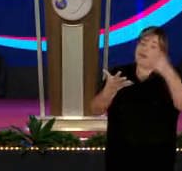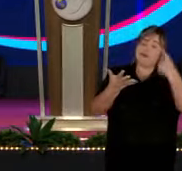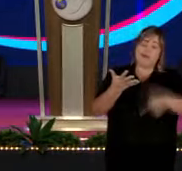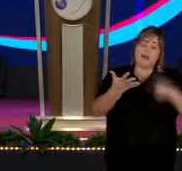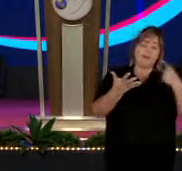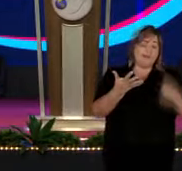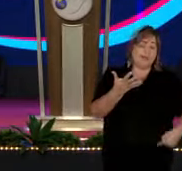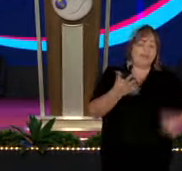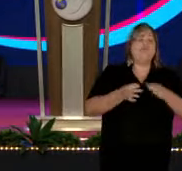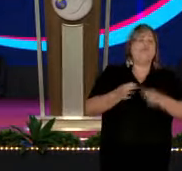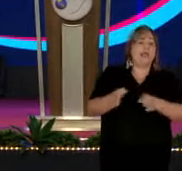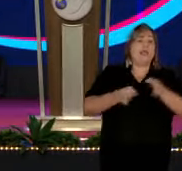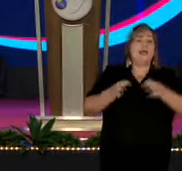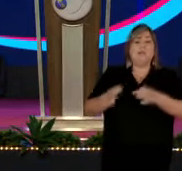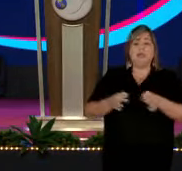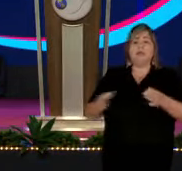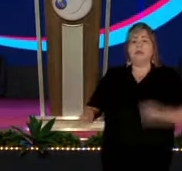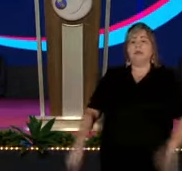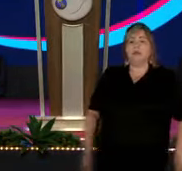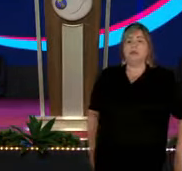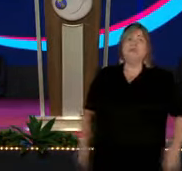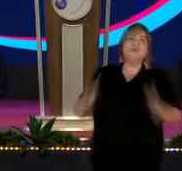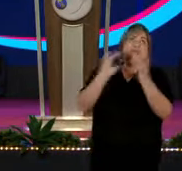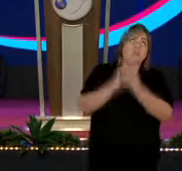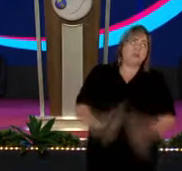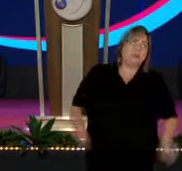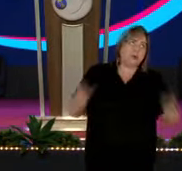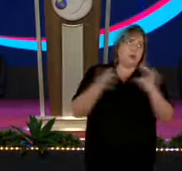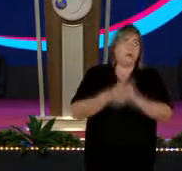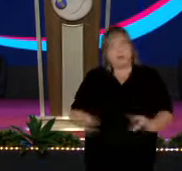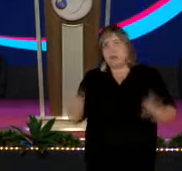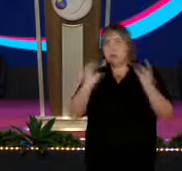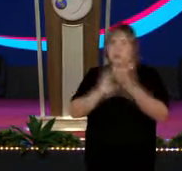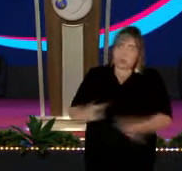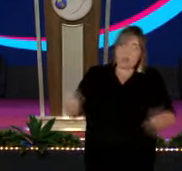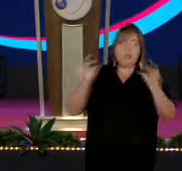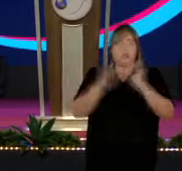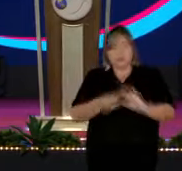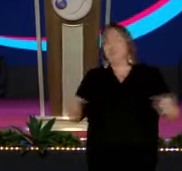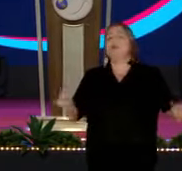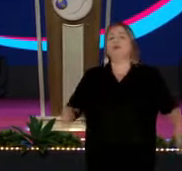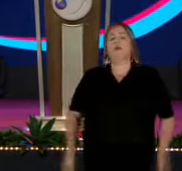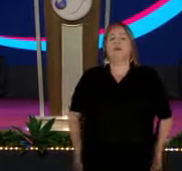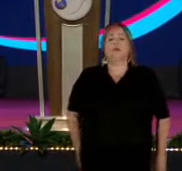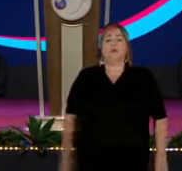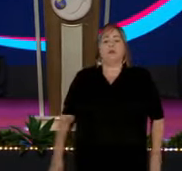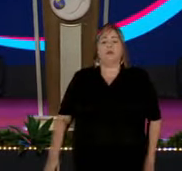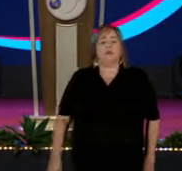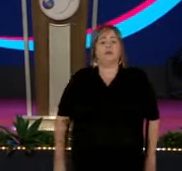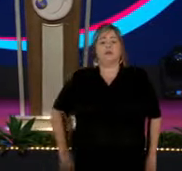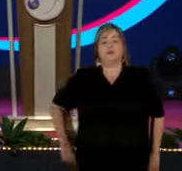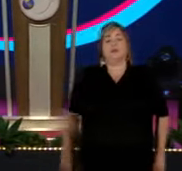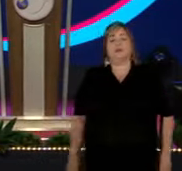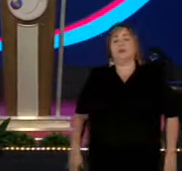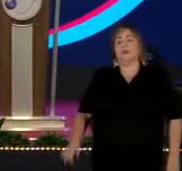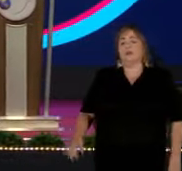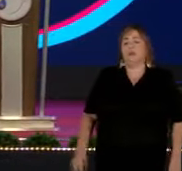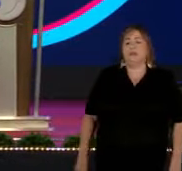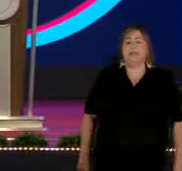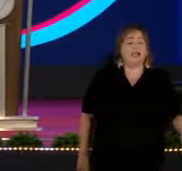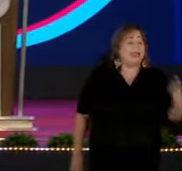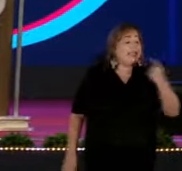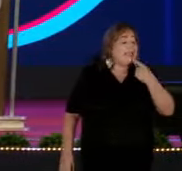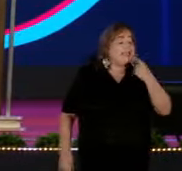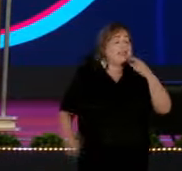no sabes, yo llevo mucho tiempo, pero pasa esto, nadie me ayuda. Pero estaba allí por lo menos. Y dice